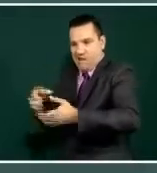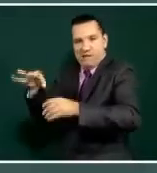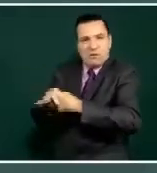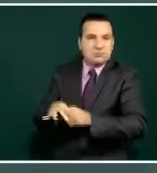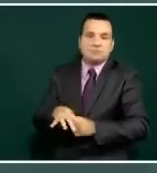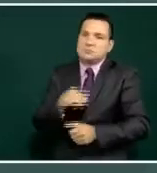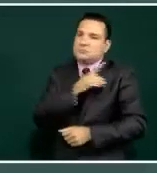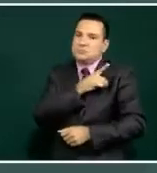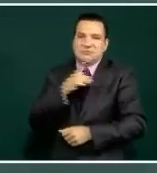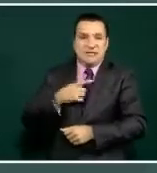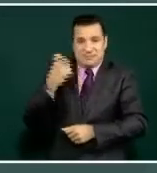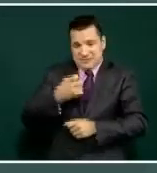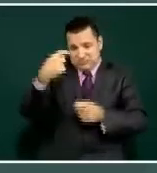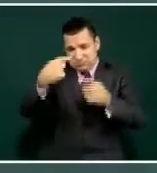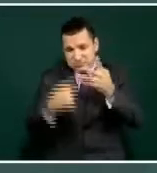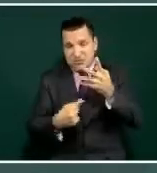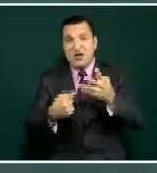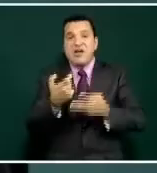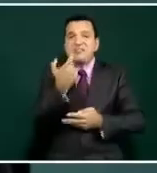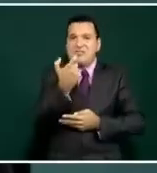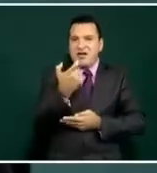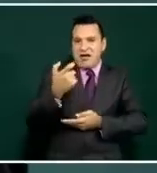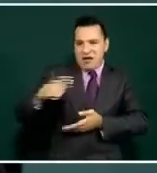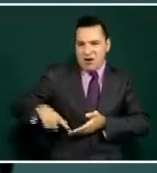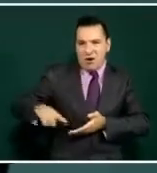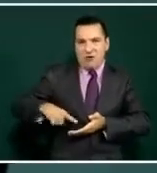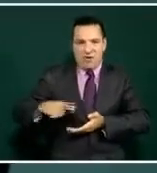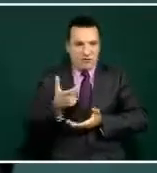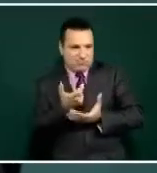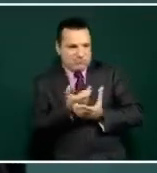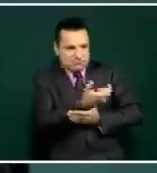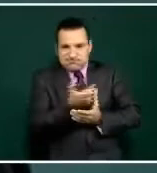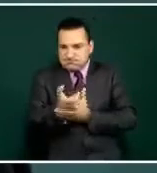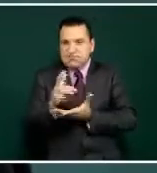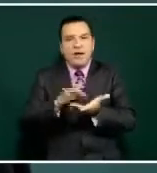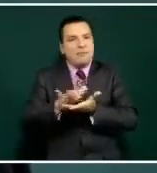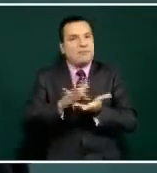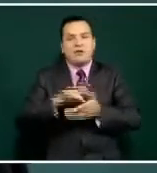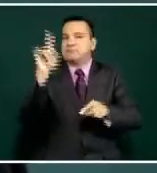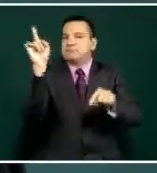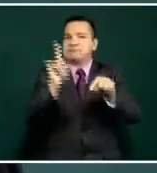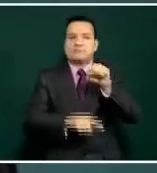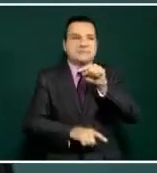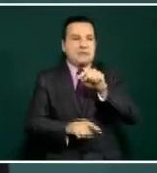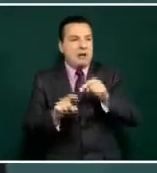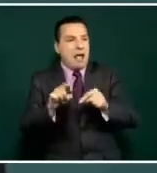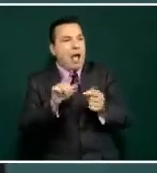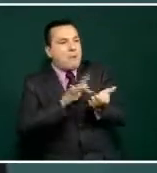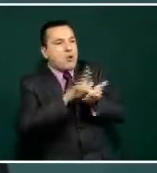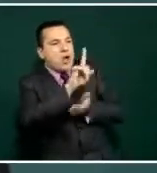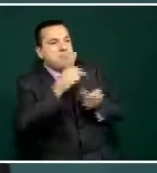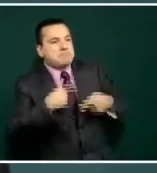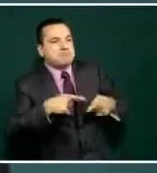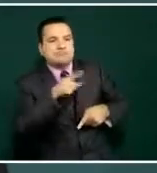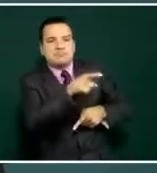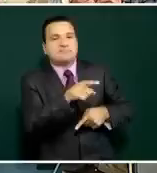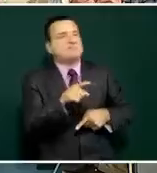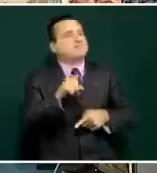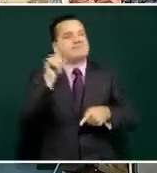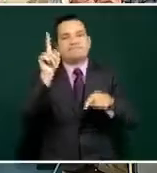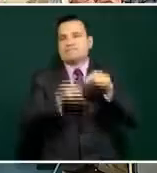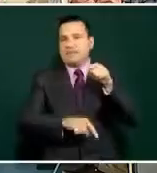para favorecer a ningún partido, a ningún candidato, que por